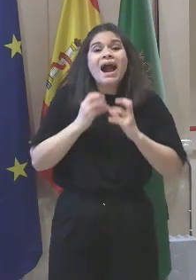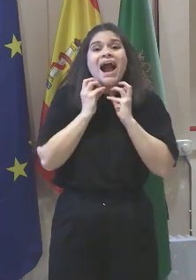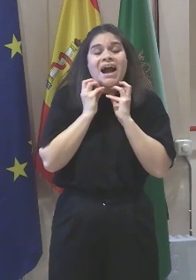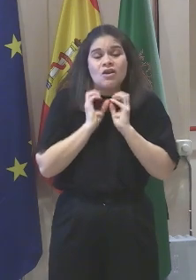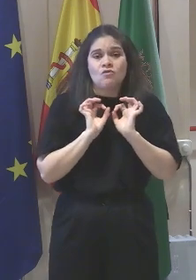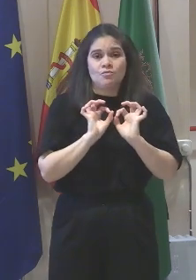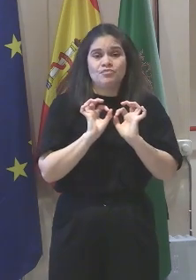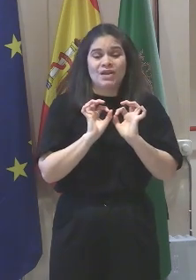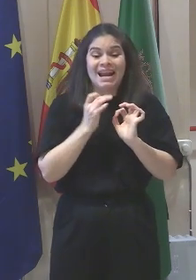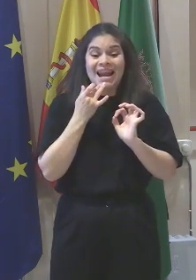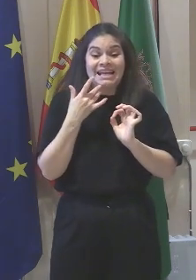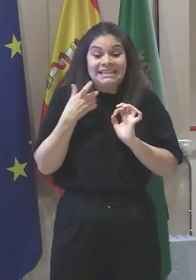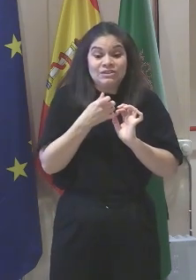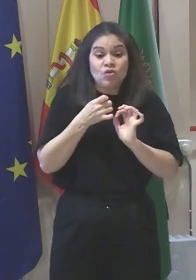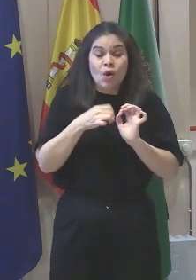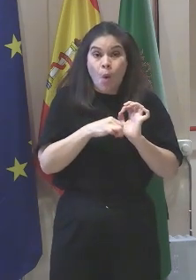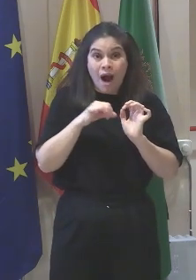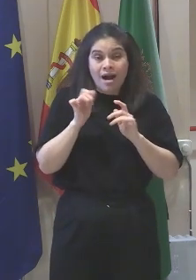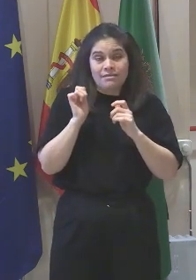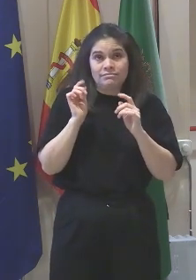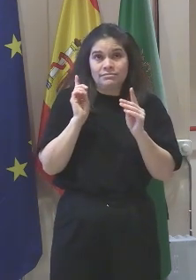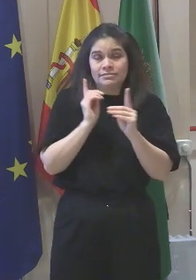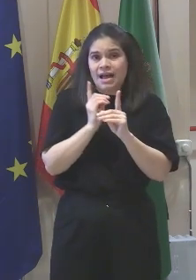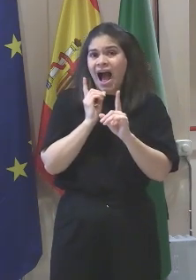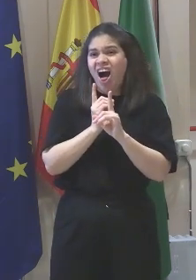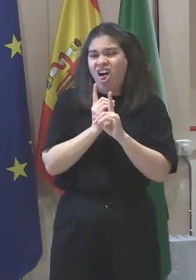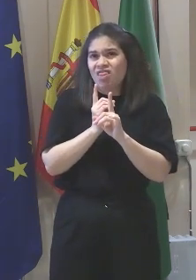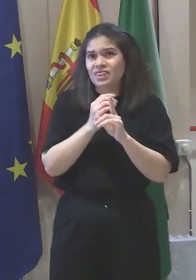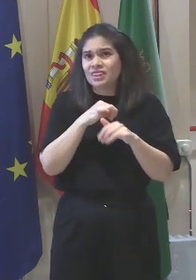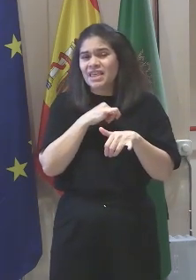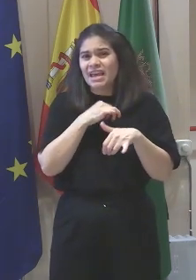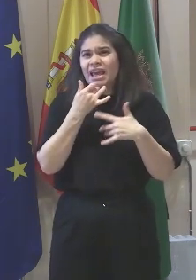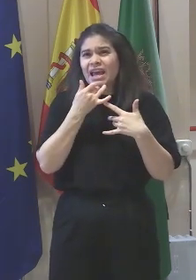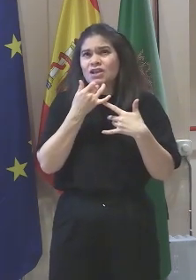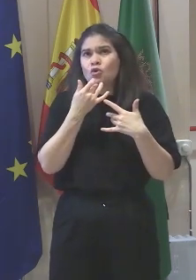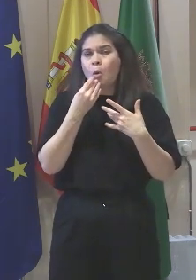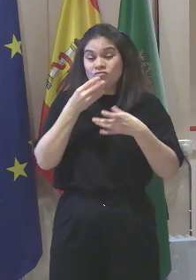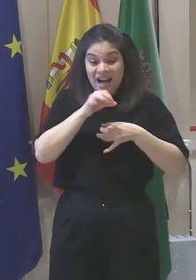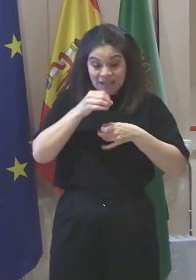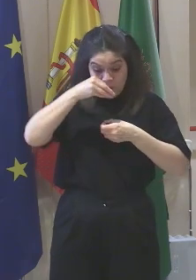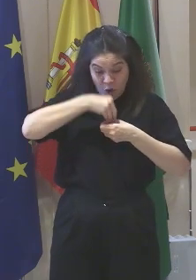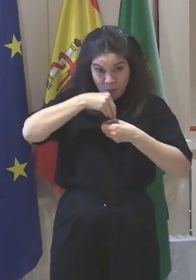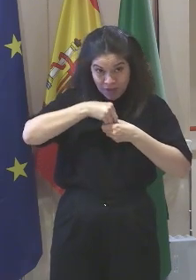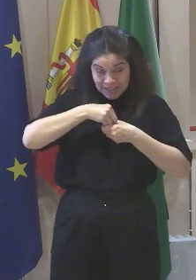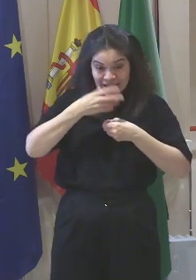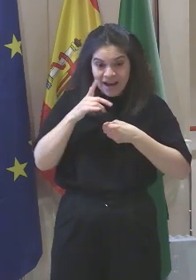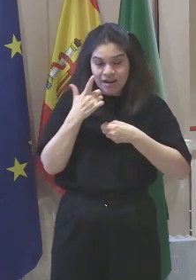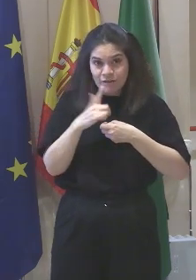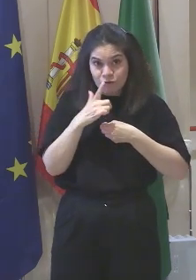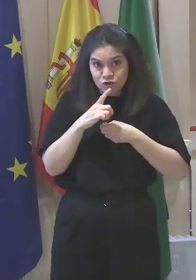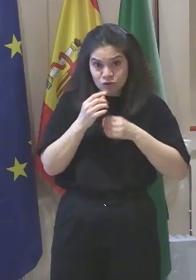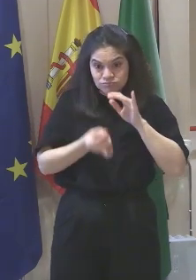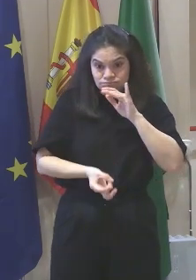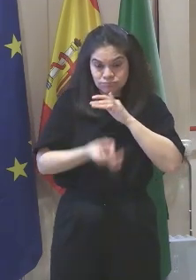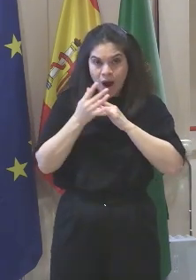de un antígeno es, para que lo entendamos, un componente de la célula, la cual los linfocitos